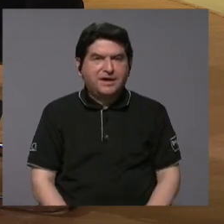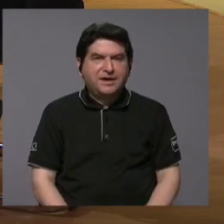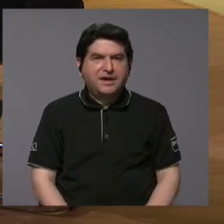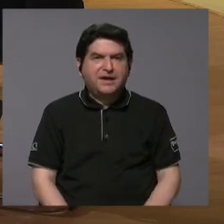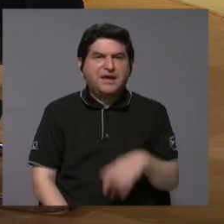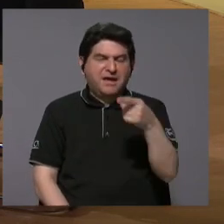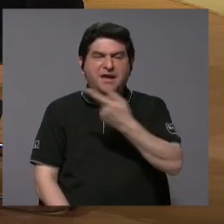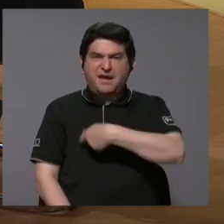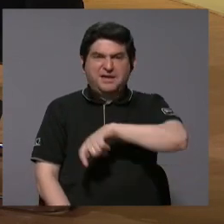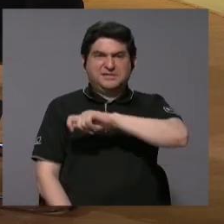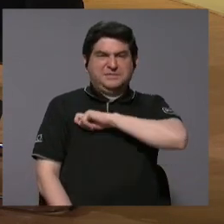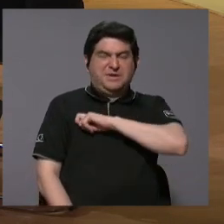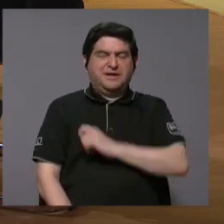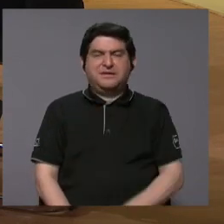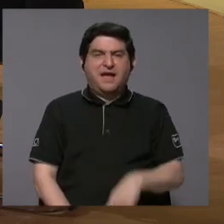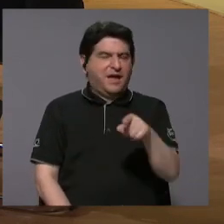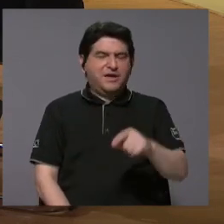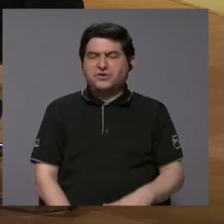porque